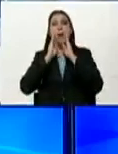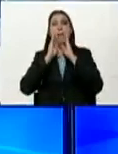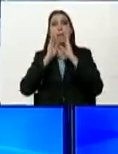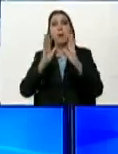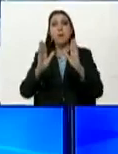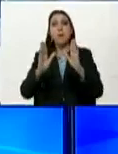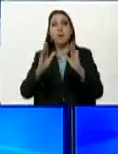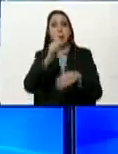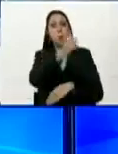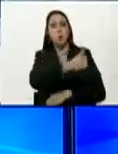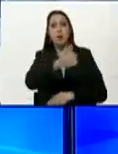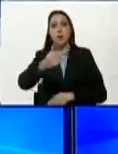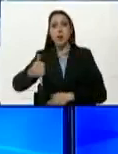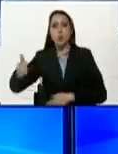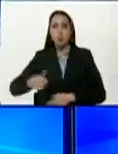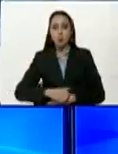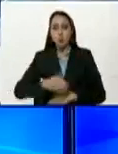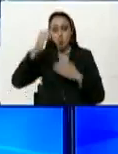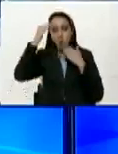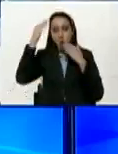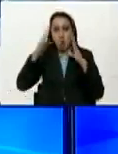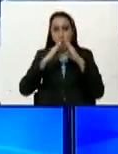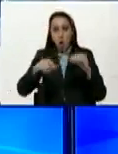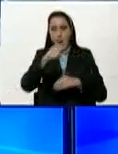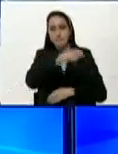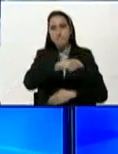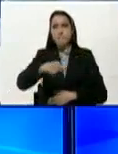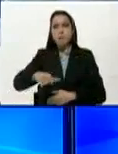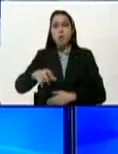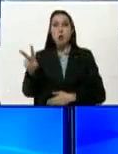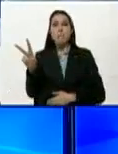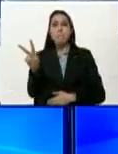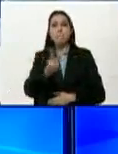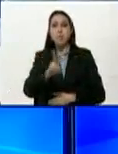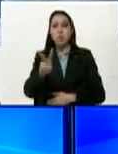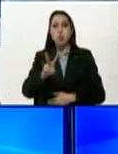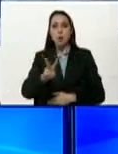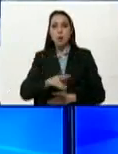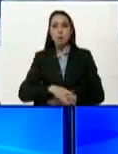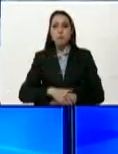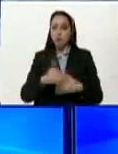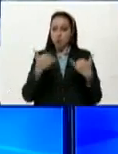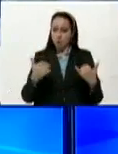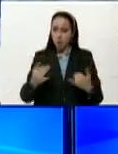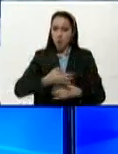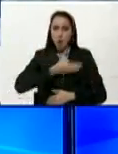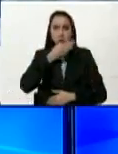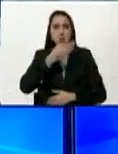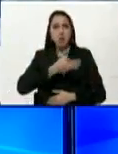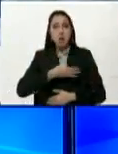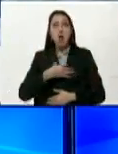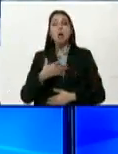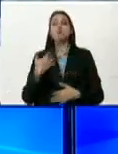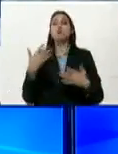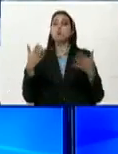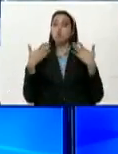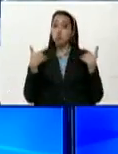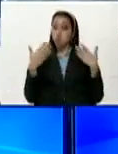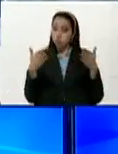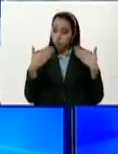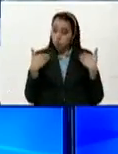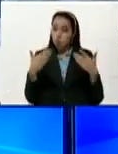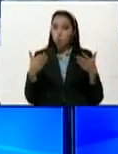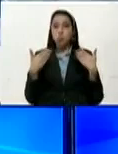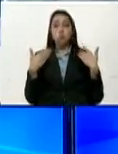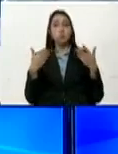bendito bueno mi saludo a todos los venezolanos y venezolanas en esta tarde calurosa está haciendo calor aquí